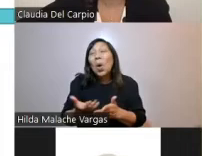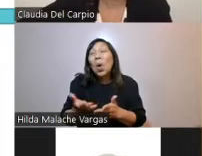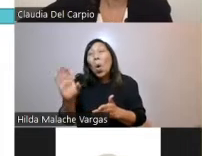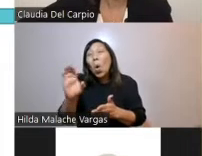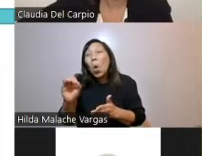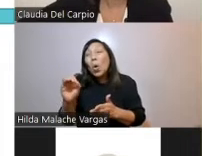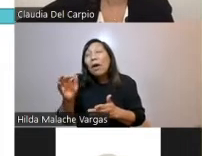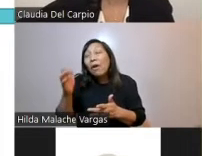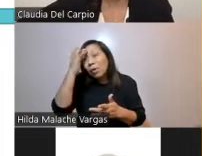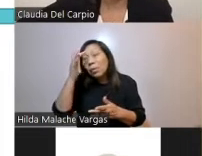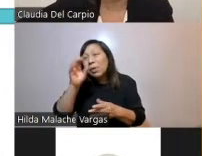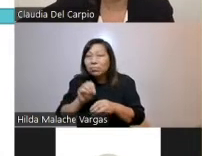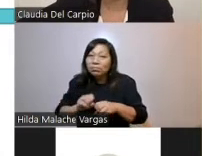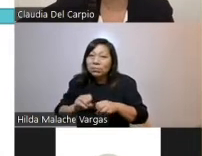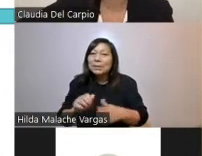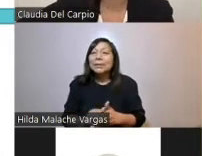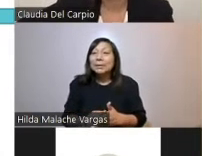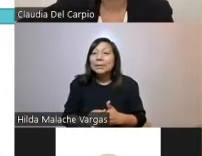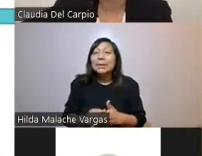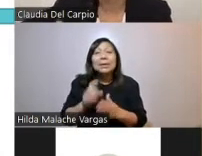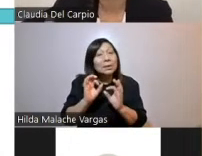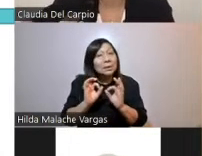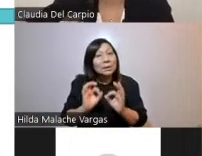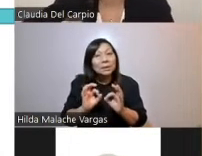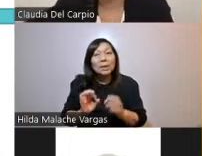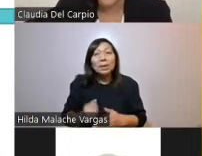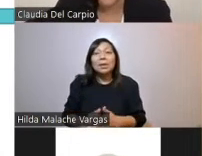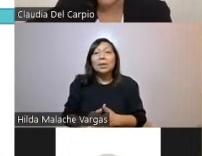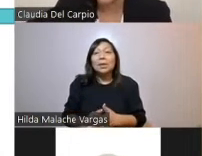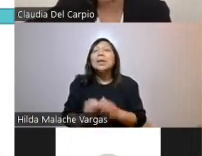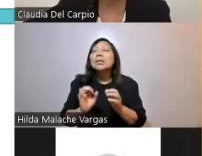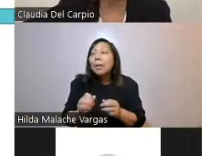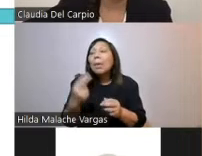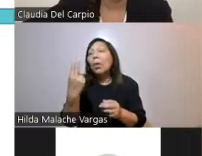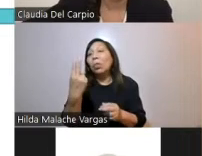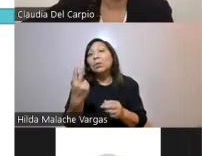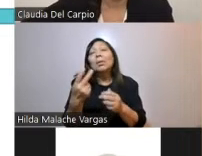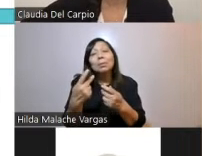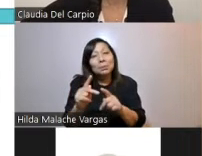sexual. Así que el sexo debe ser seguro y consentido.